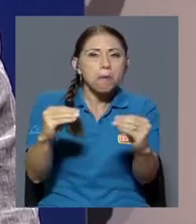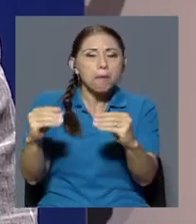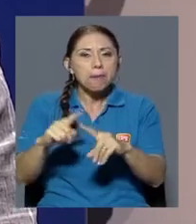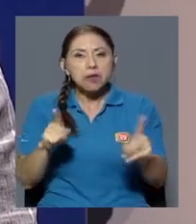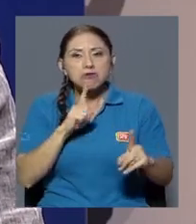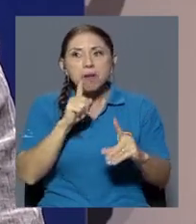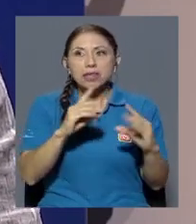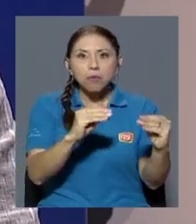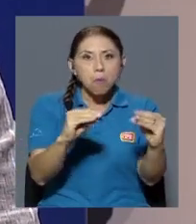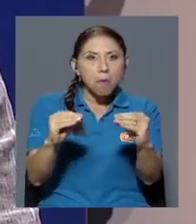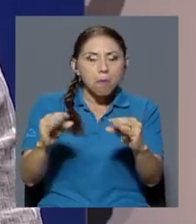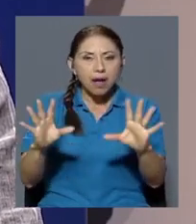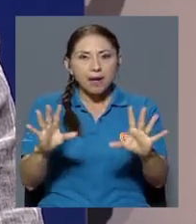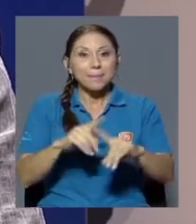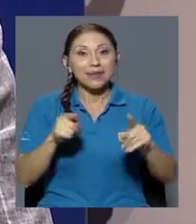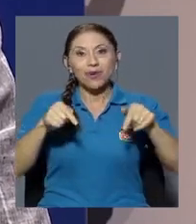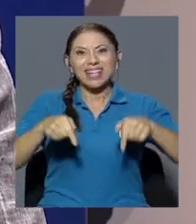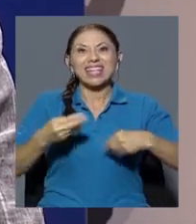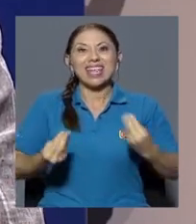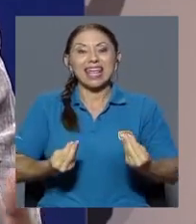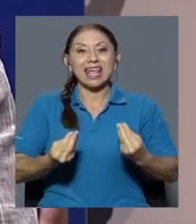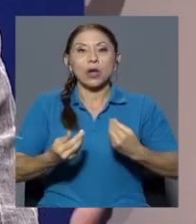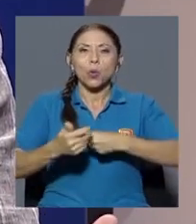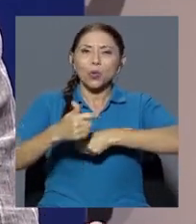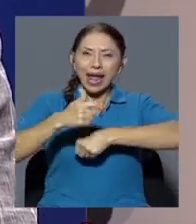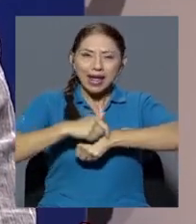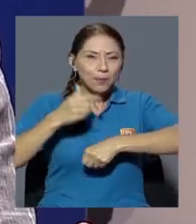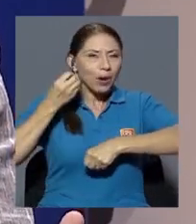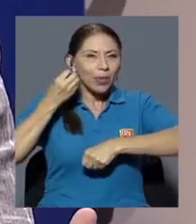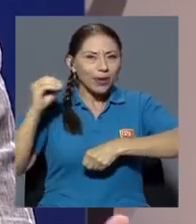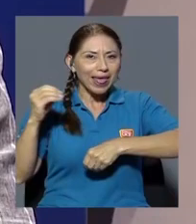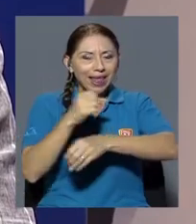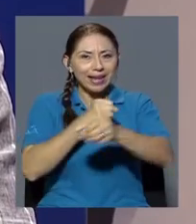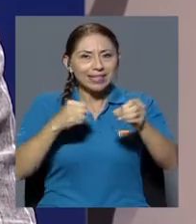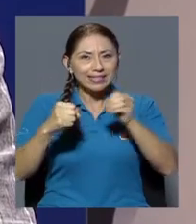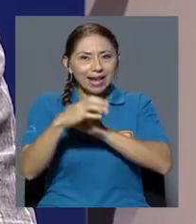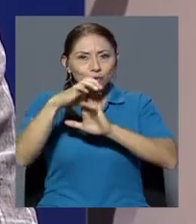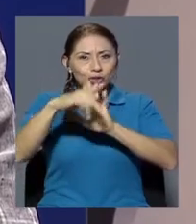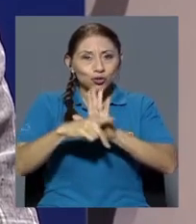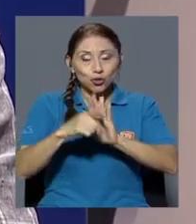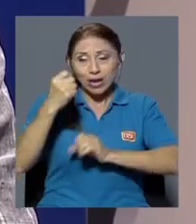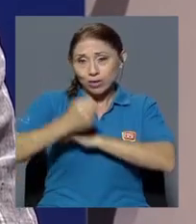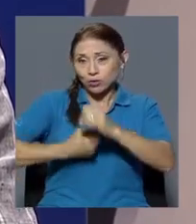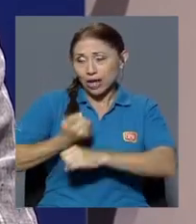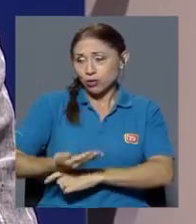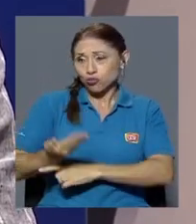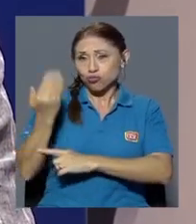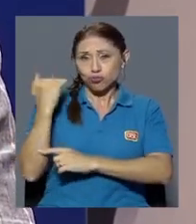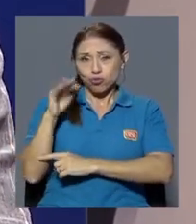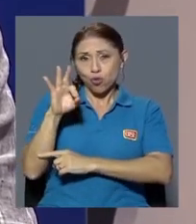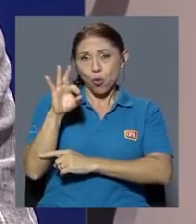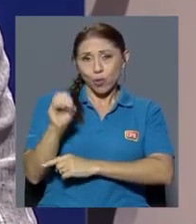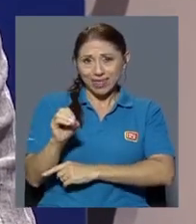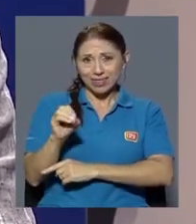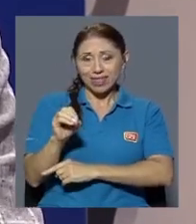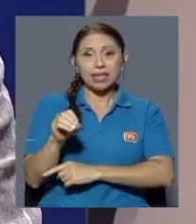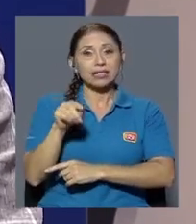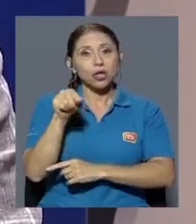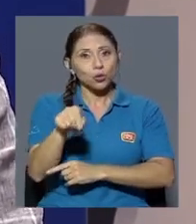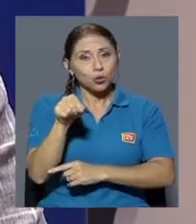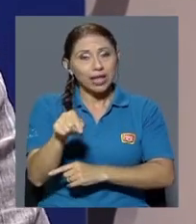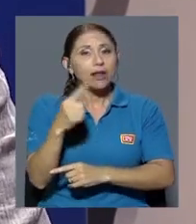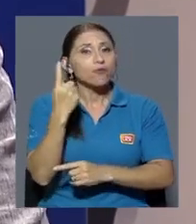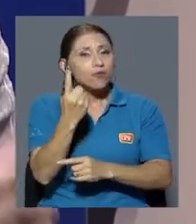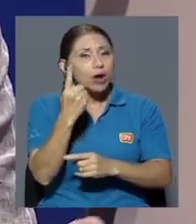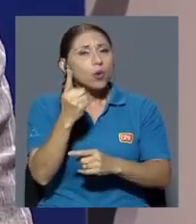es que tenemos una época dorada de la sala constitucional en los años noventas donde se convirtió en un referente no